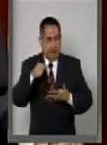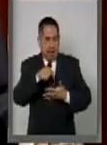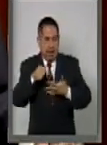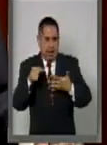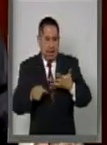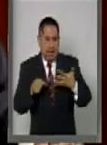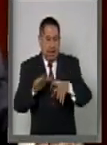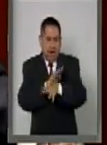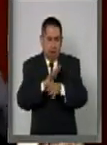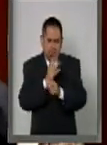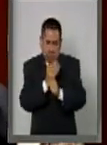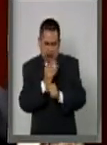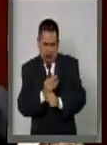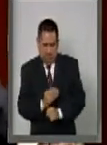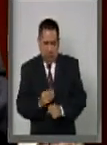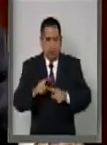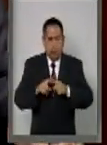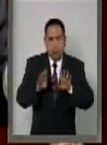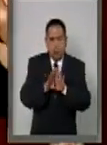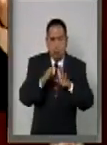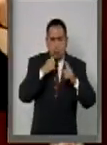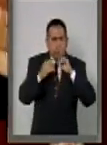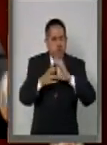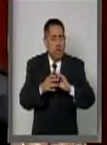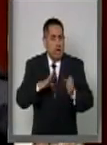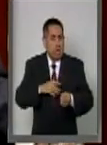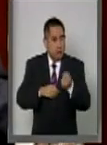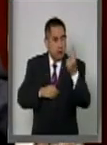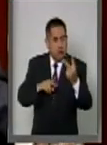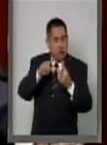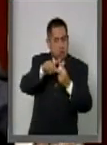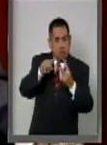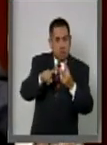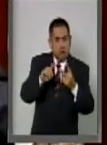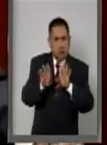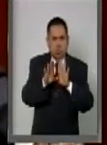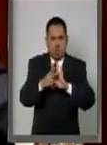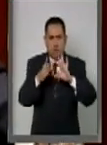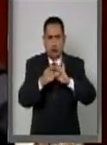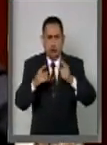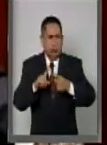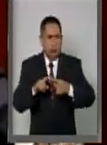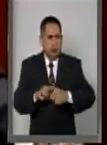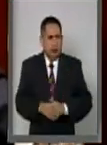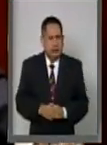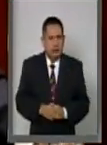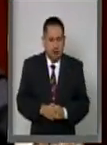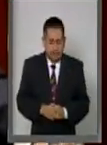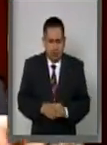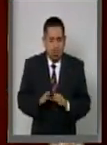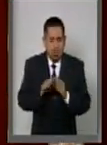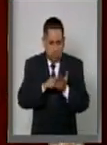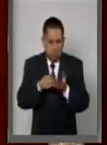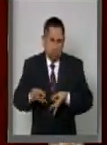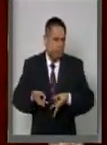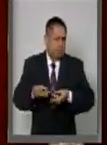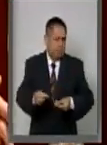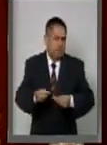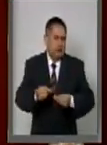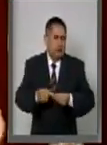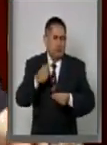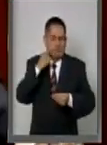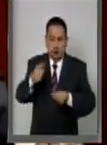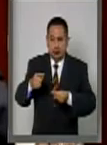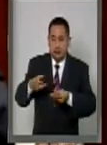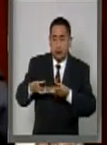permite. En el caso de los sobreejercicios, son dos elementos los que explican en su gran mayoría el gasto que se ha hecho por arriba